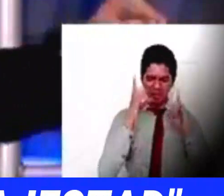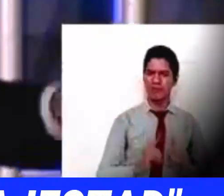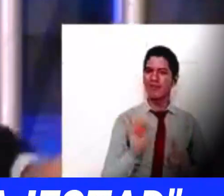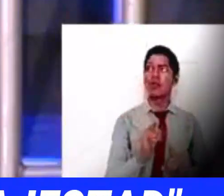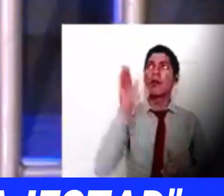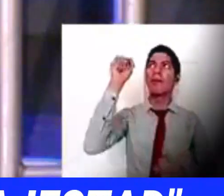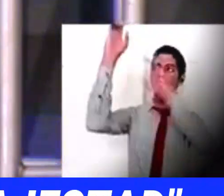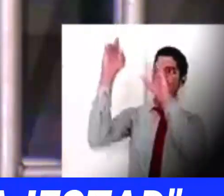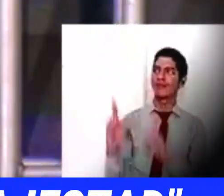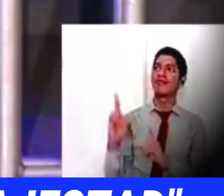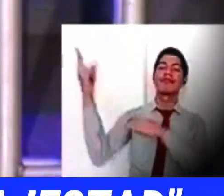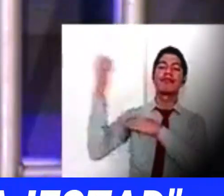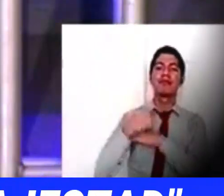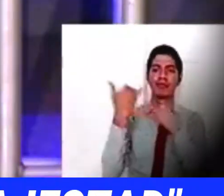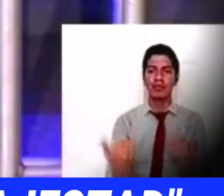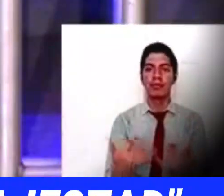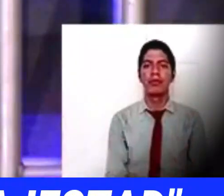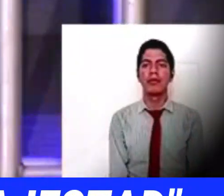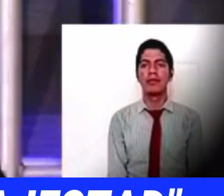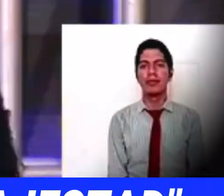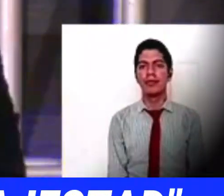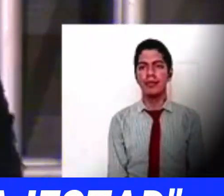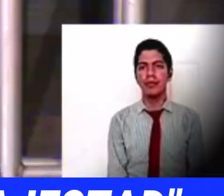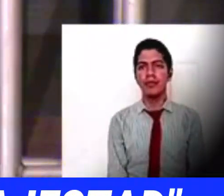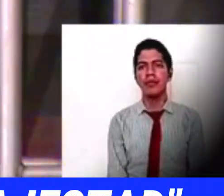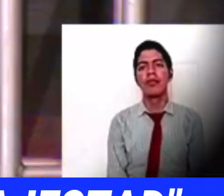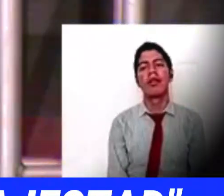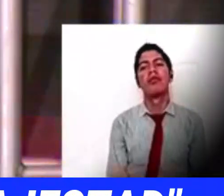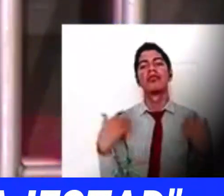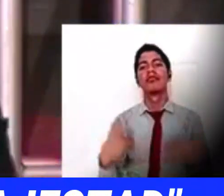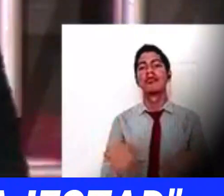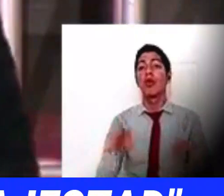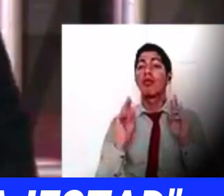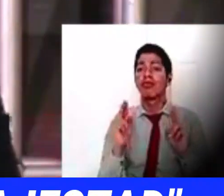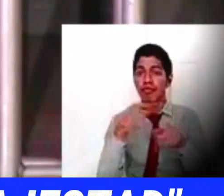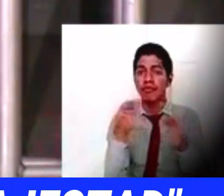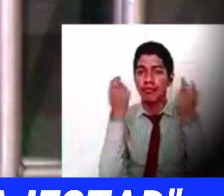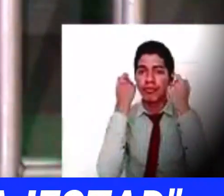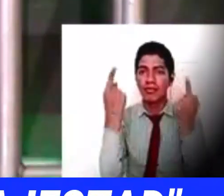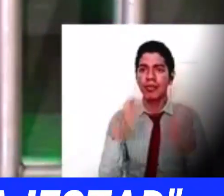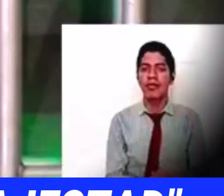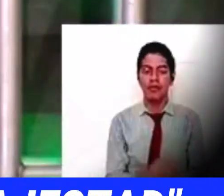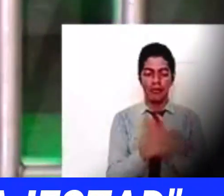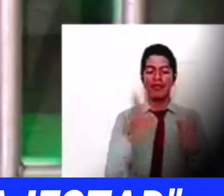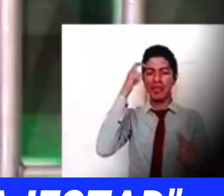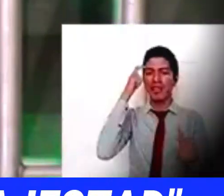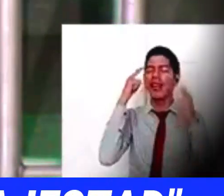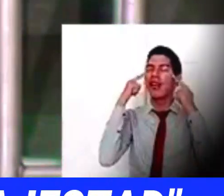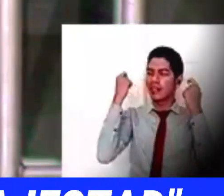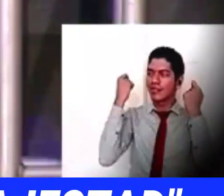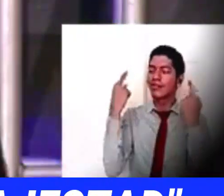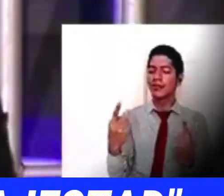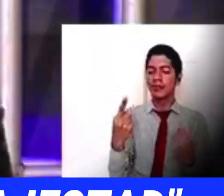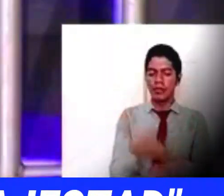en esta hora. O si entendieras, David lo entendió. Y de ser pastor de ovejas, ahora pasa a ser